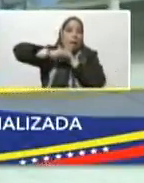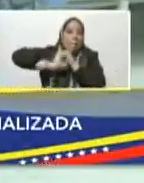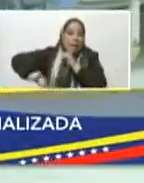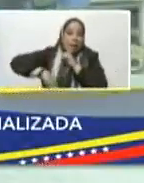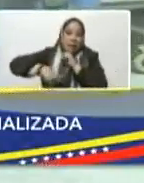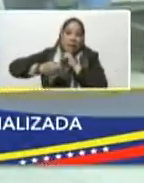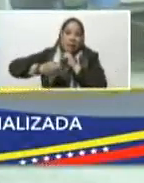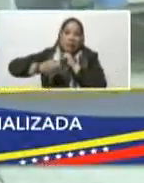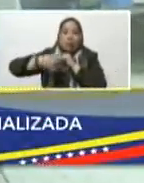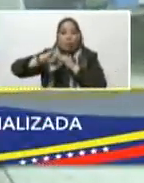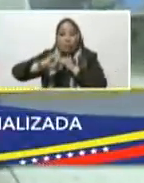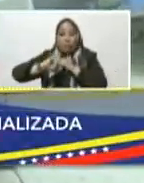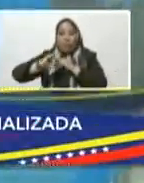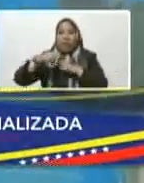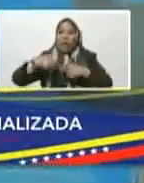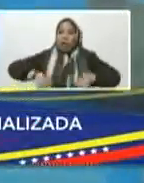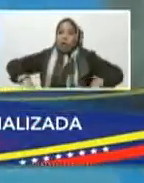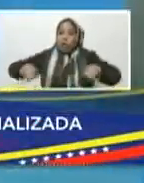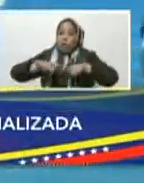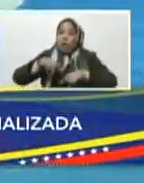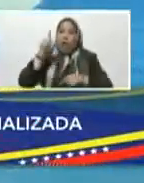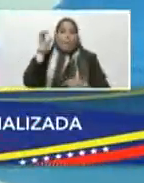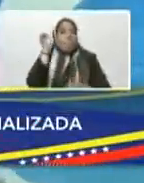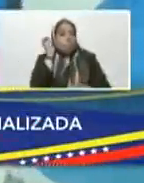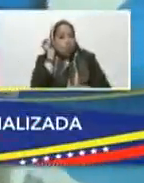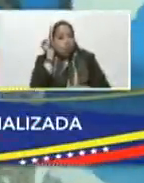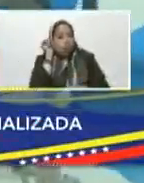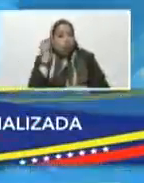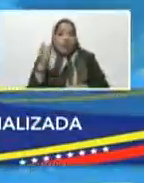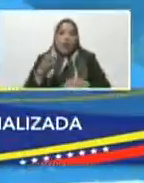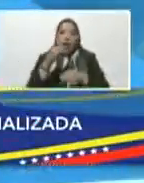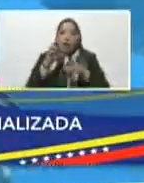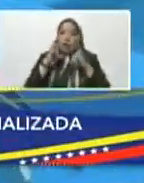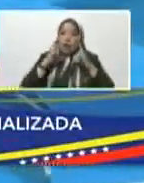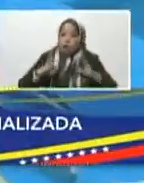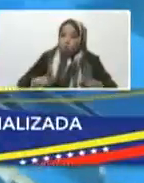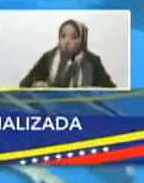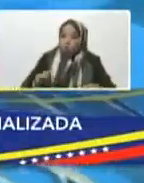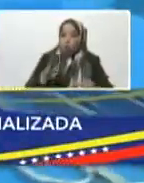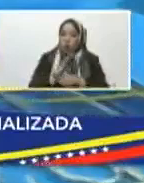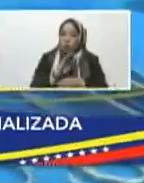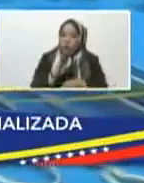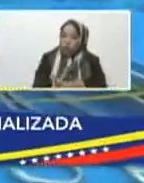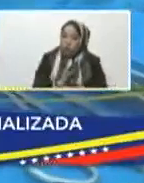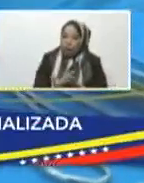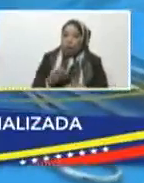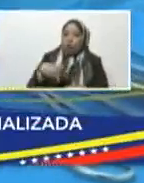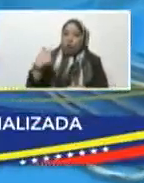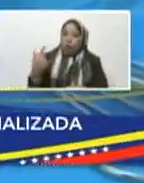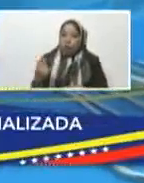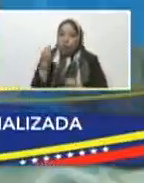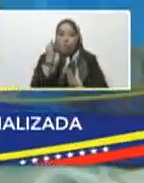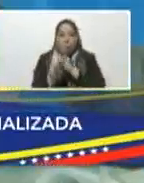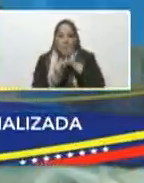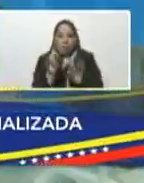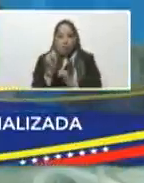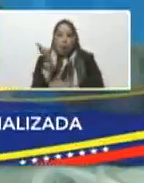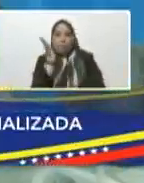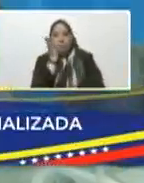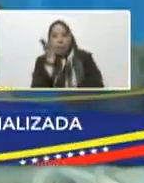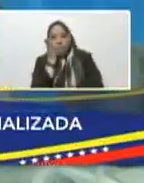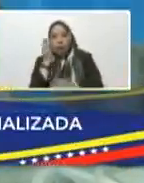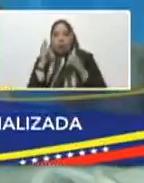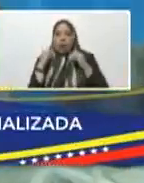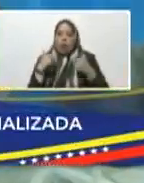humanizado. Vamos a tener sala de parto, sala de posparto, hospitalización, observación, rayos X,